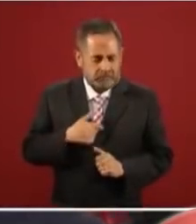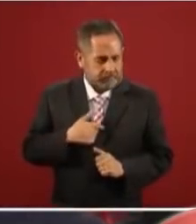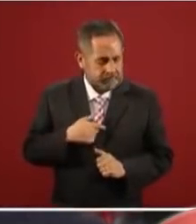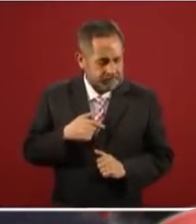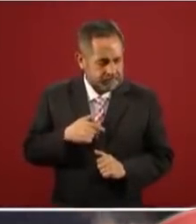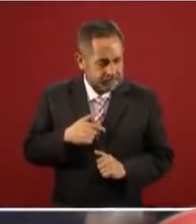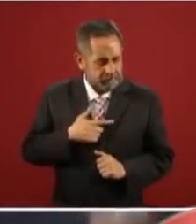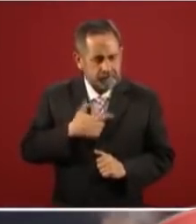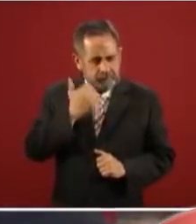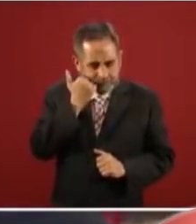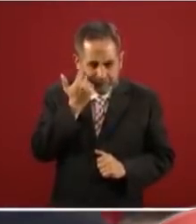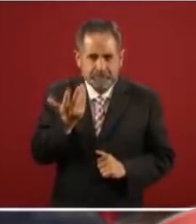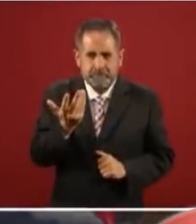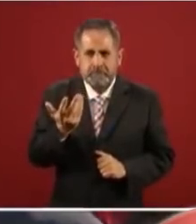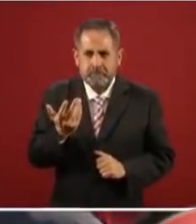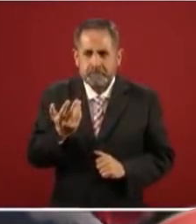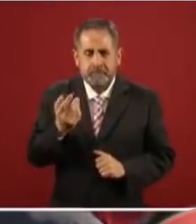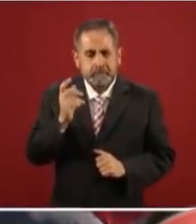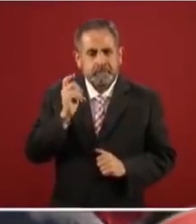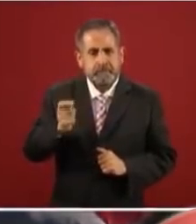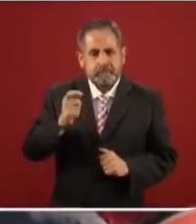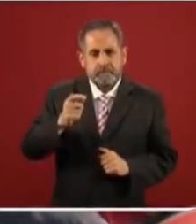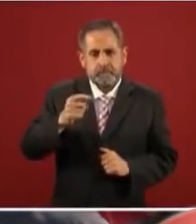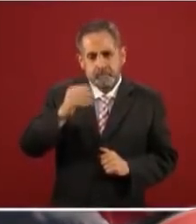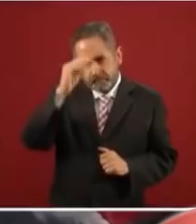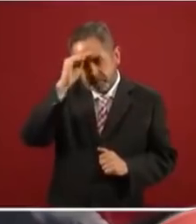que se pensara